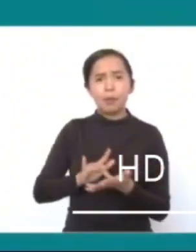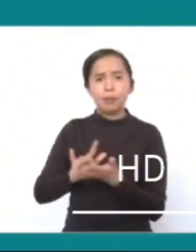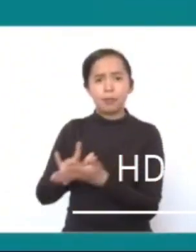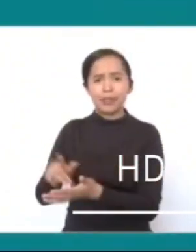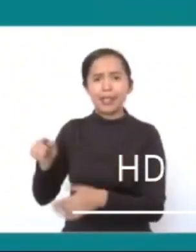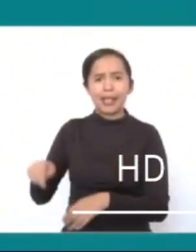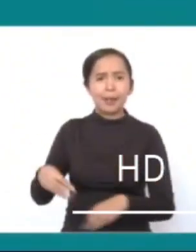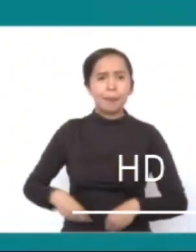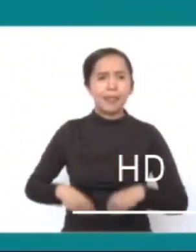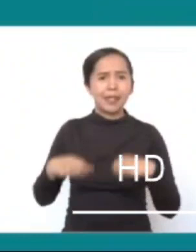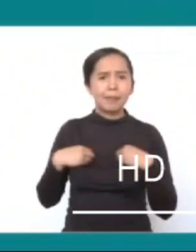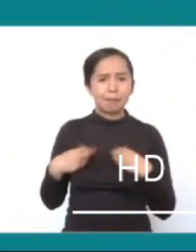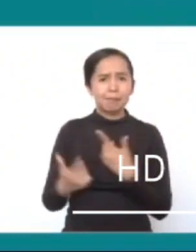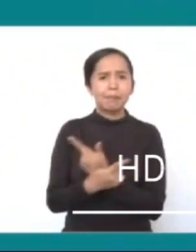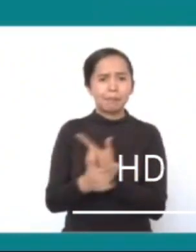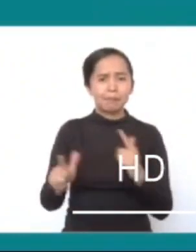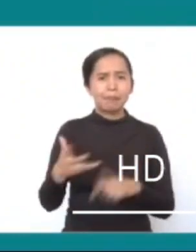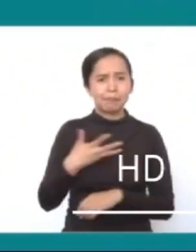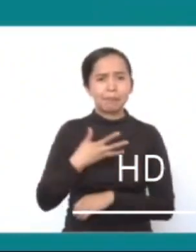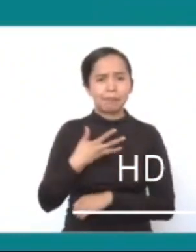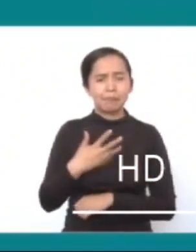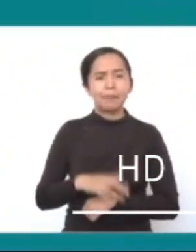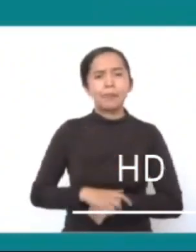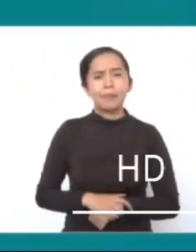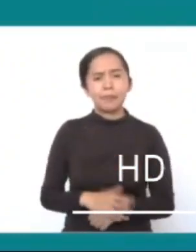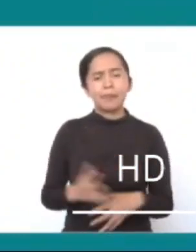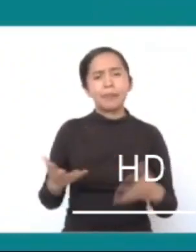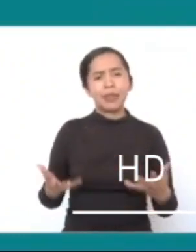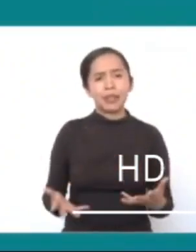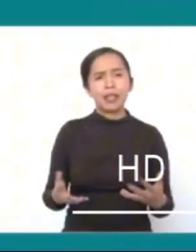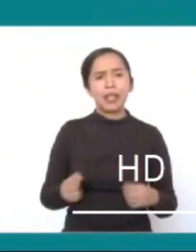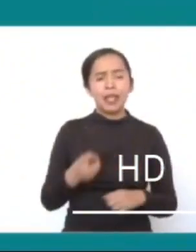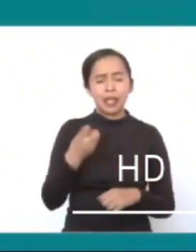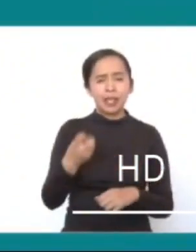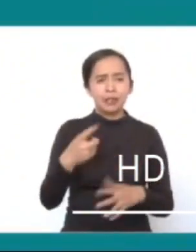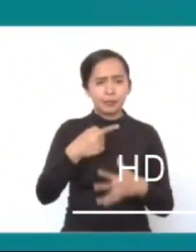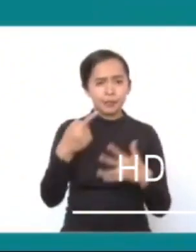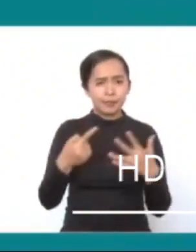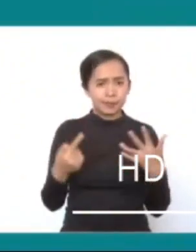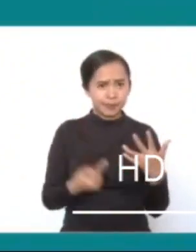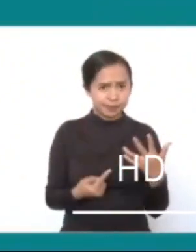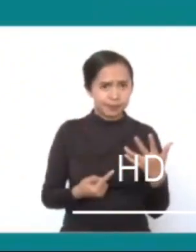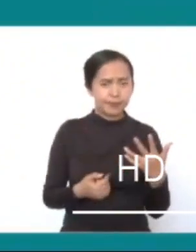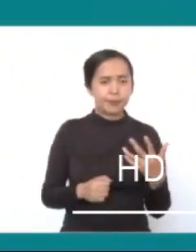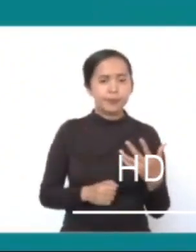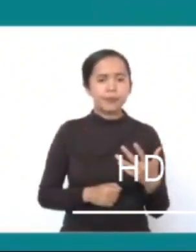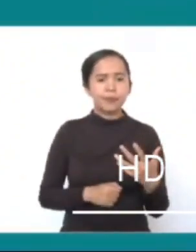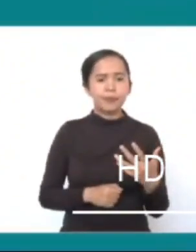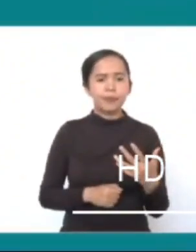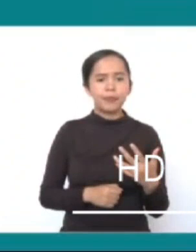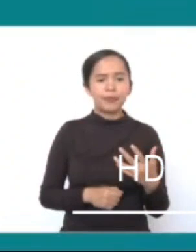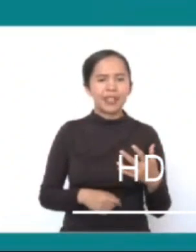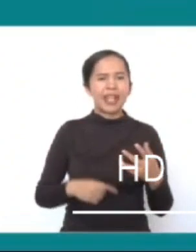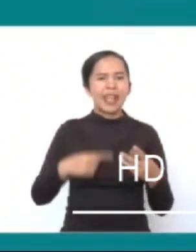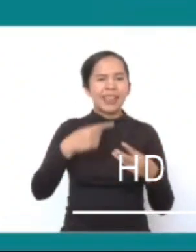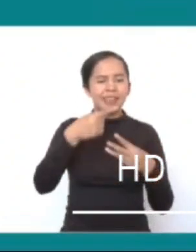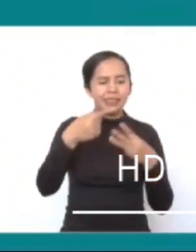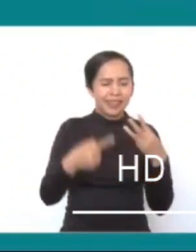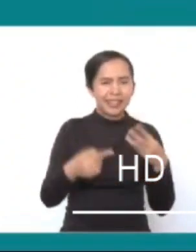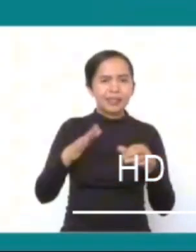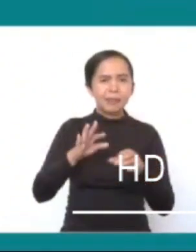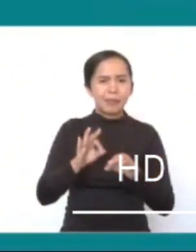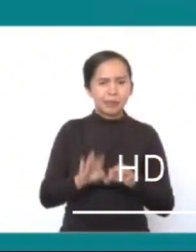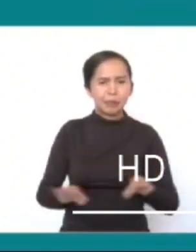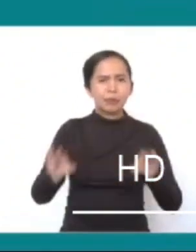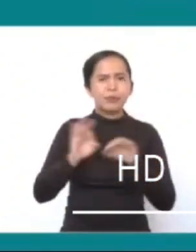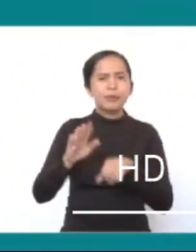libre de violencia. De este universo de medidas de protección indicadas, las tres más recurrentes fueron